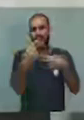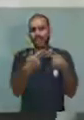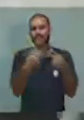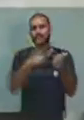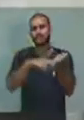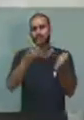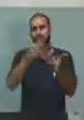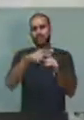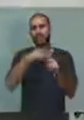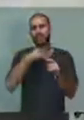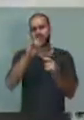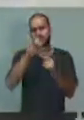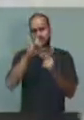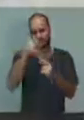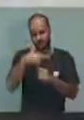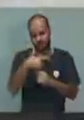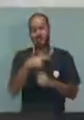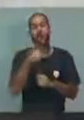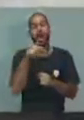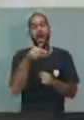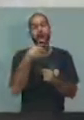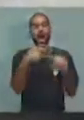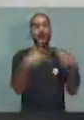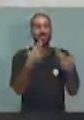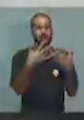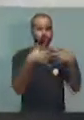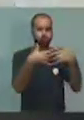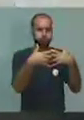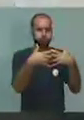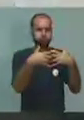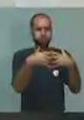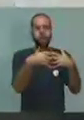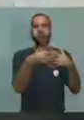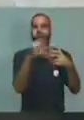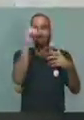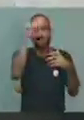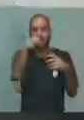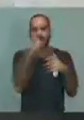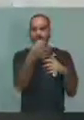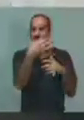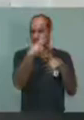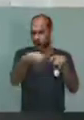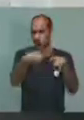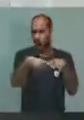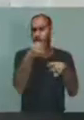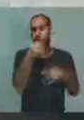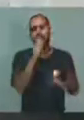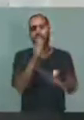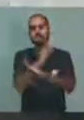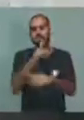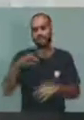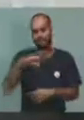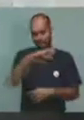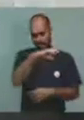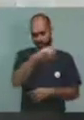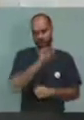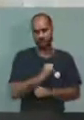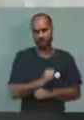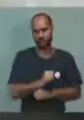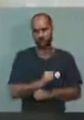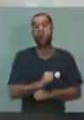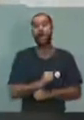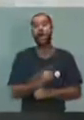específicamente al desarrollo de nuevas terapias contra cáncer, específicamente trabajando con la interleuquina 2, que es una molécula que está demostrado su